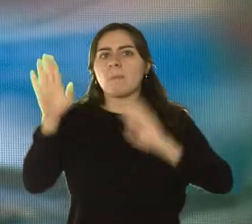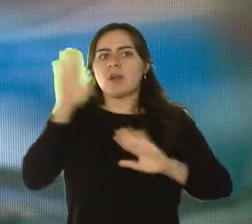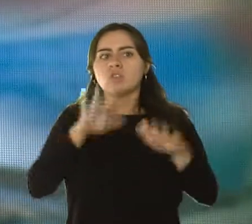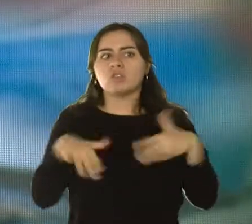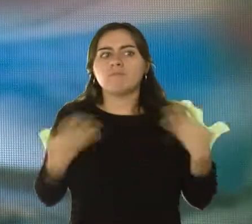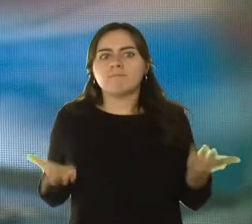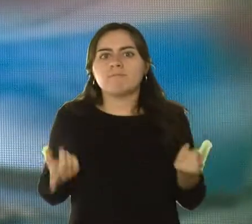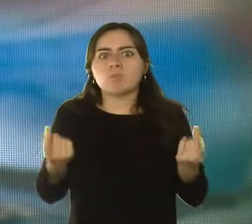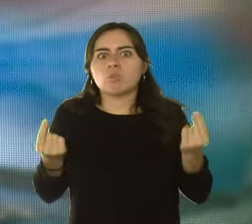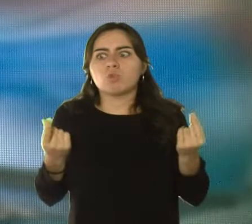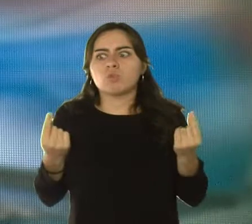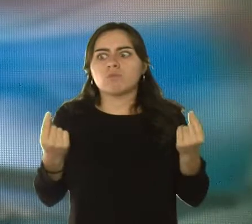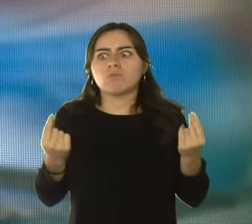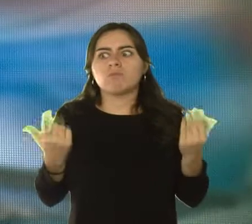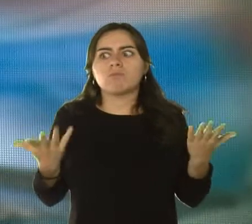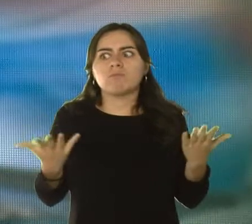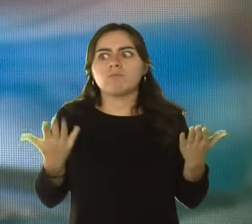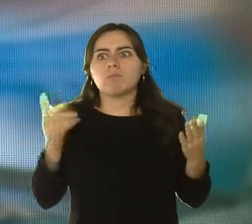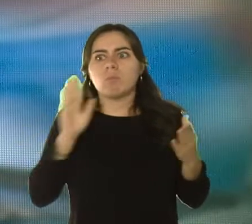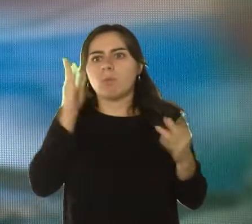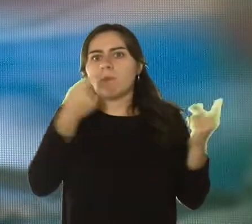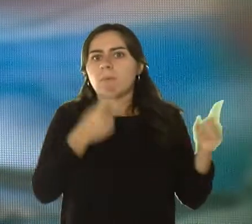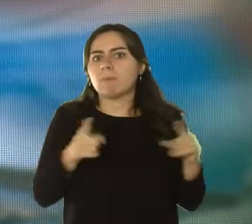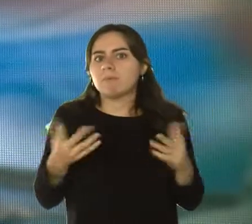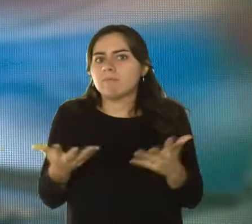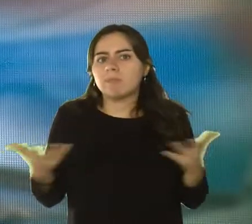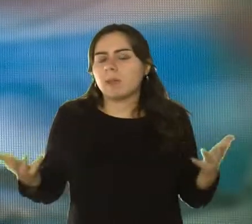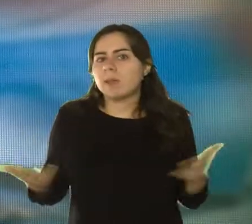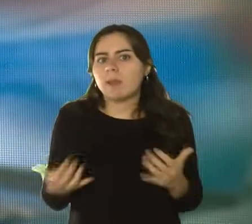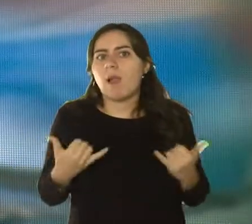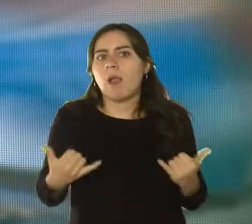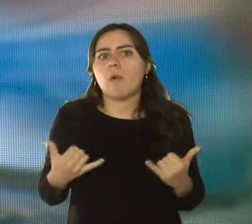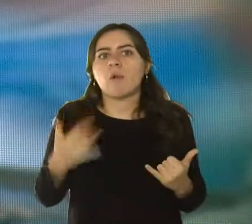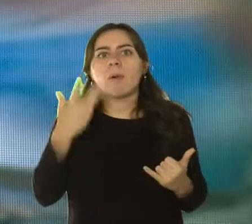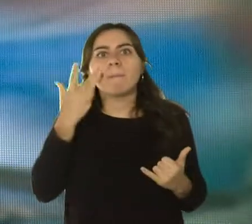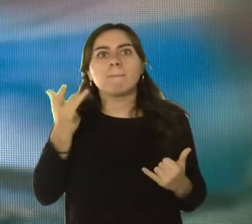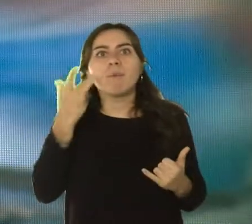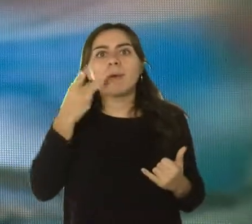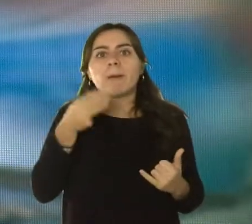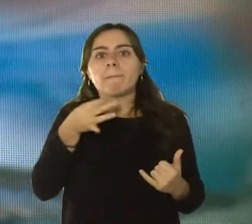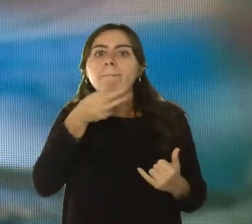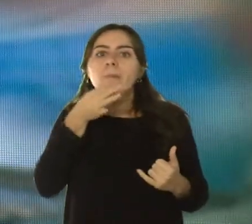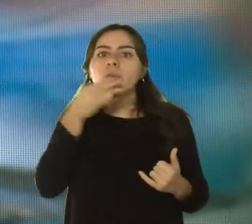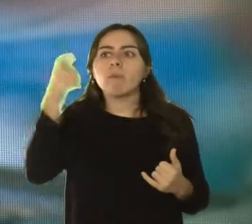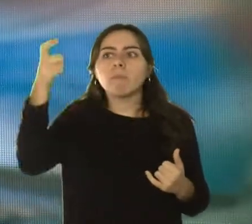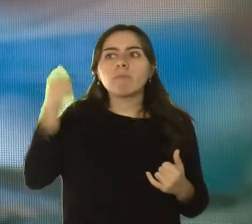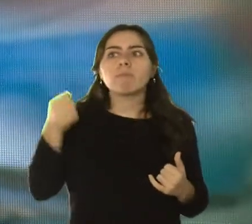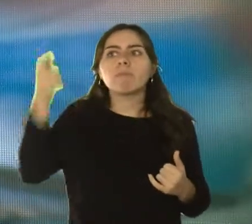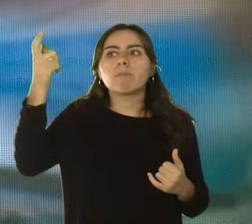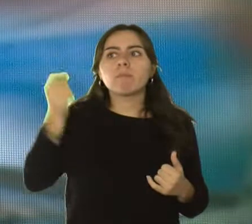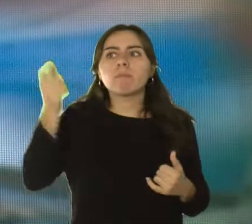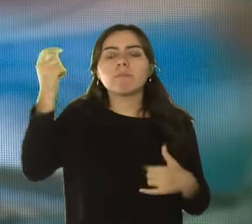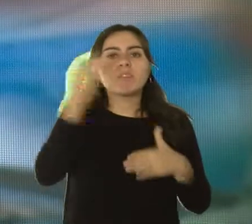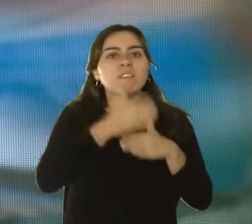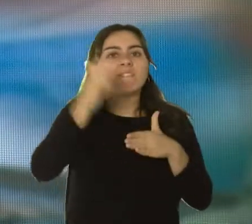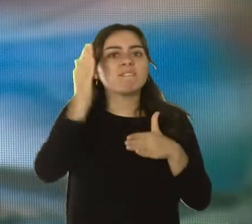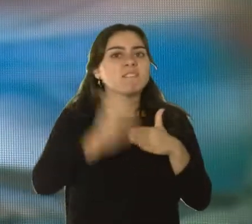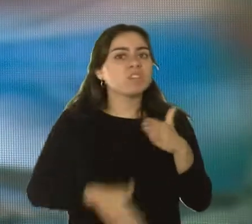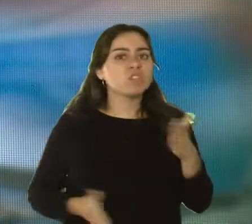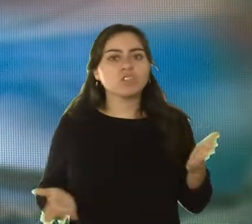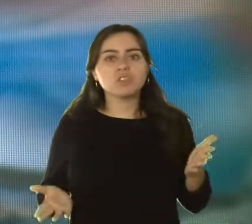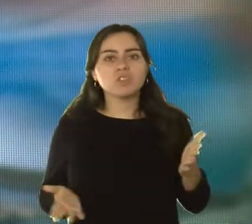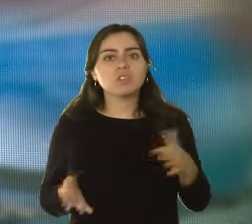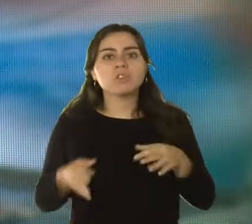pasar ahora que se van a acabar las ayudas, que se acaban las moratorias de